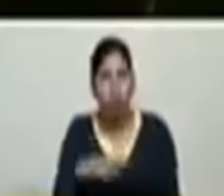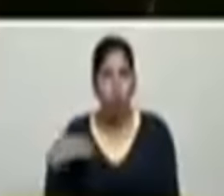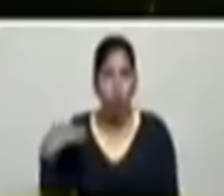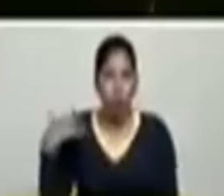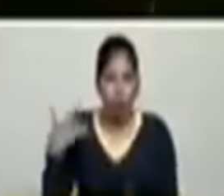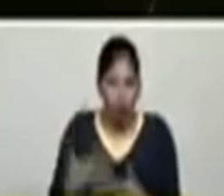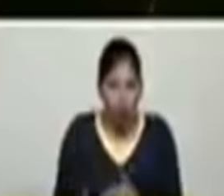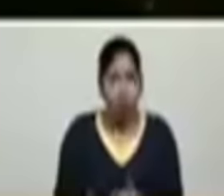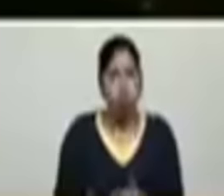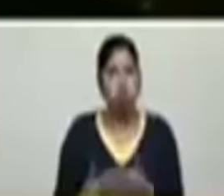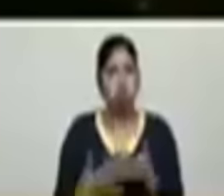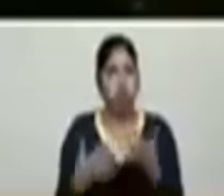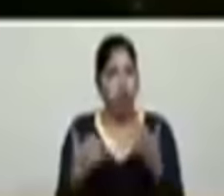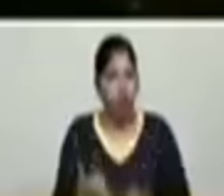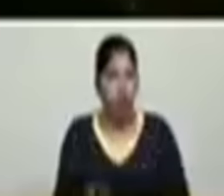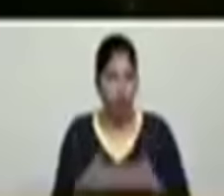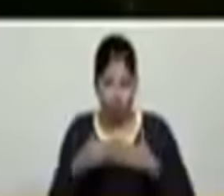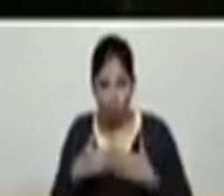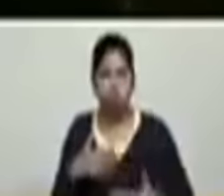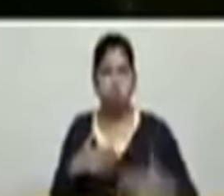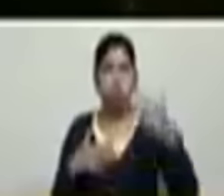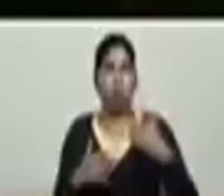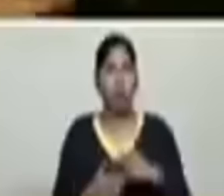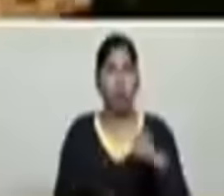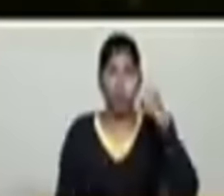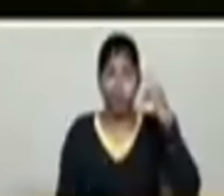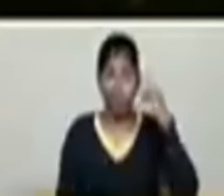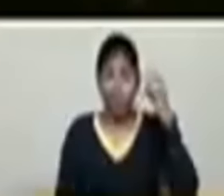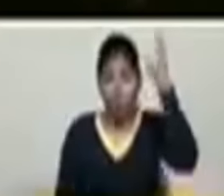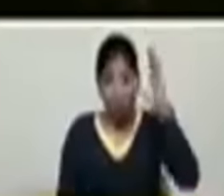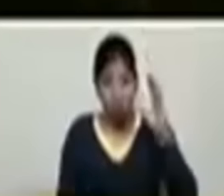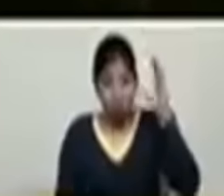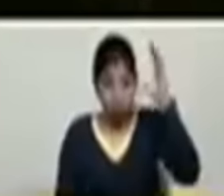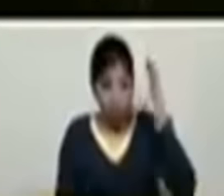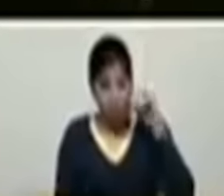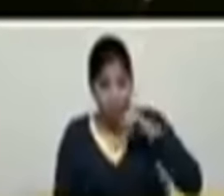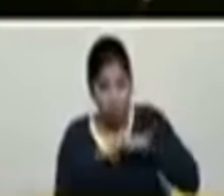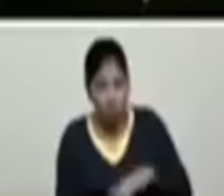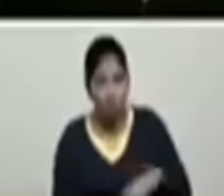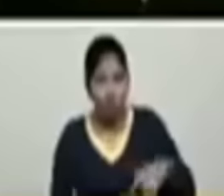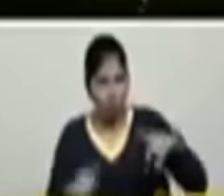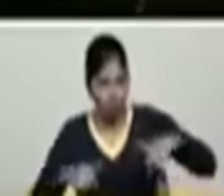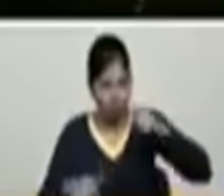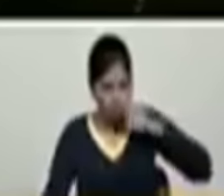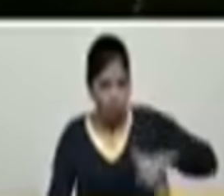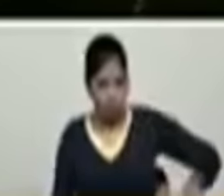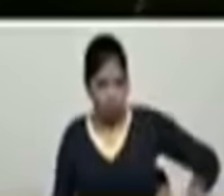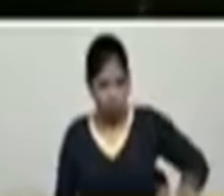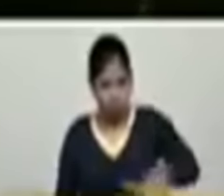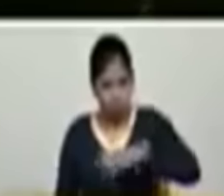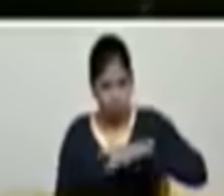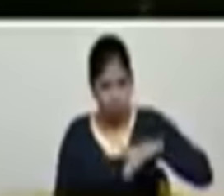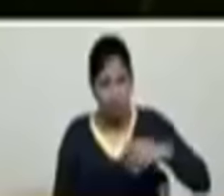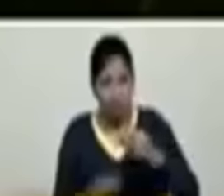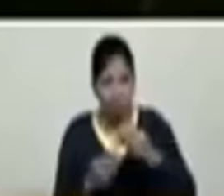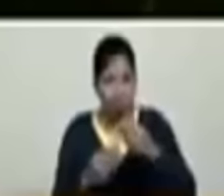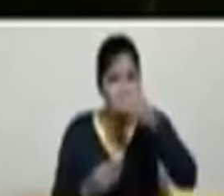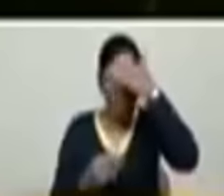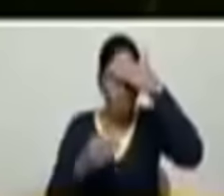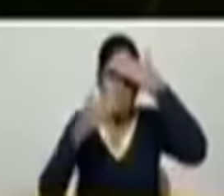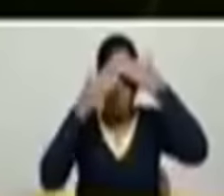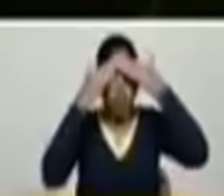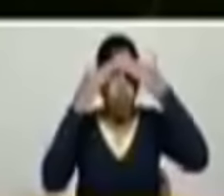fe. Se había solicitado allí que hubiese la garantía para la participación de todos estos señores de la oposición. Si no se hubieran hecho esos acuerdos en Barbados, señores, entonces lo que se